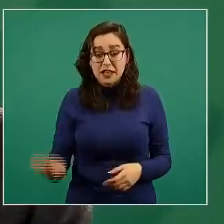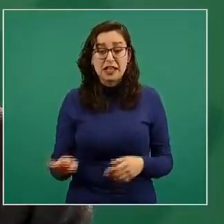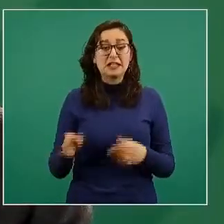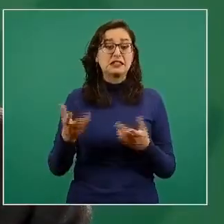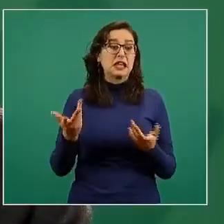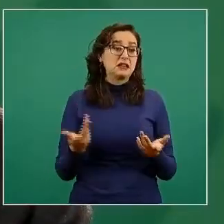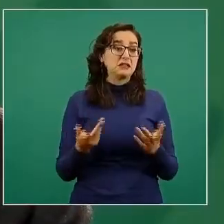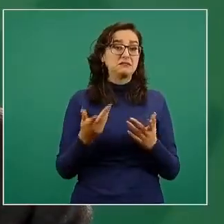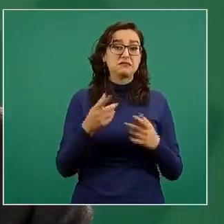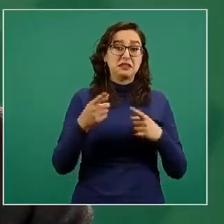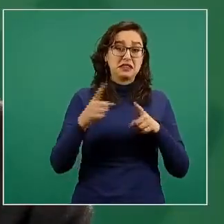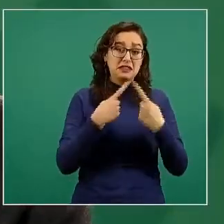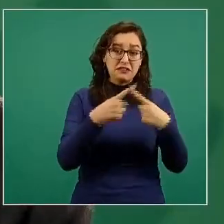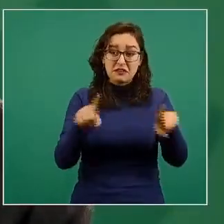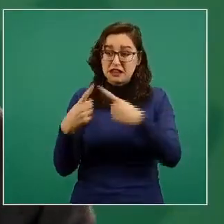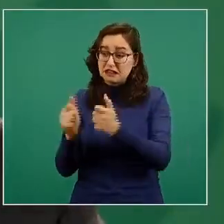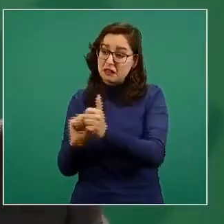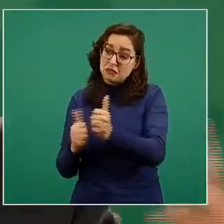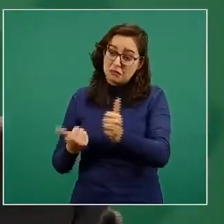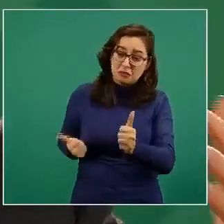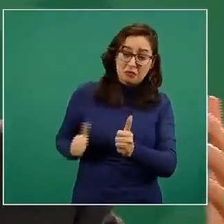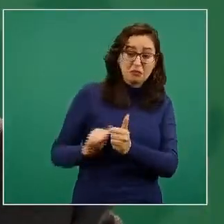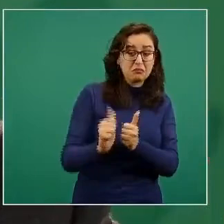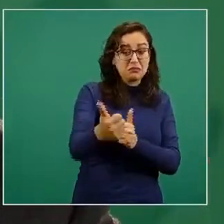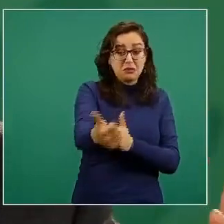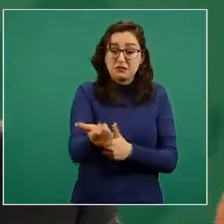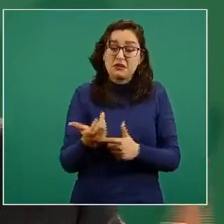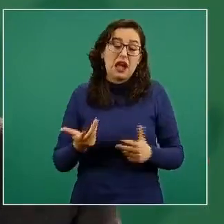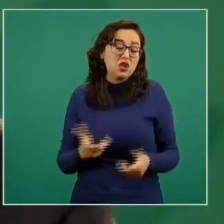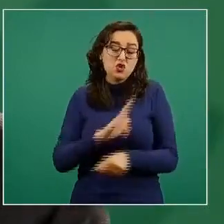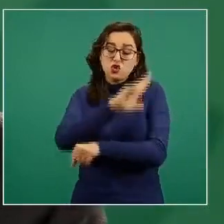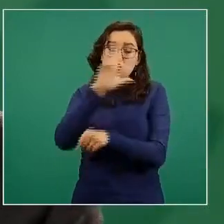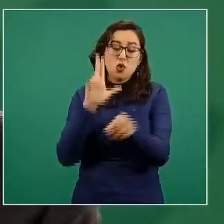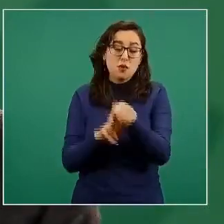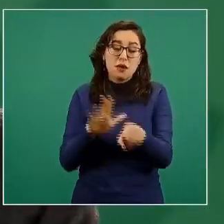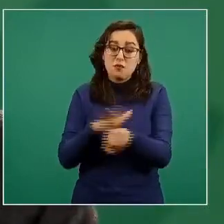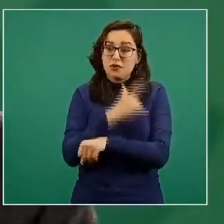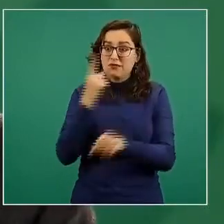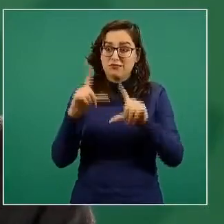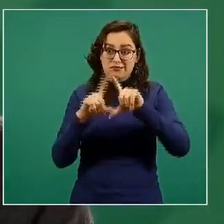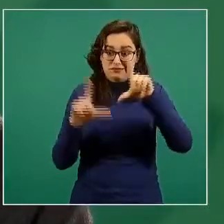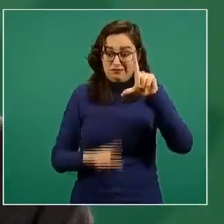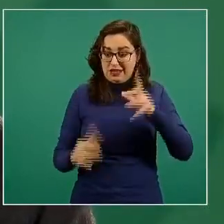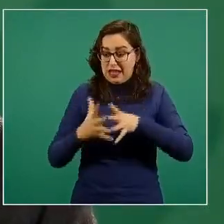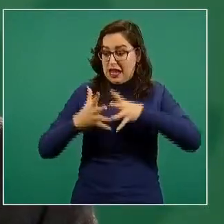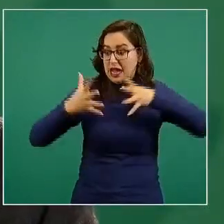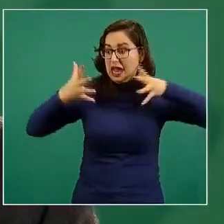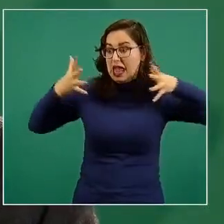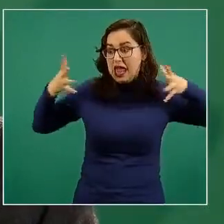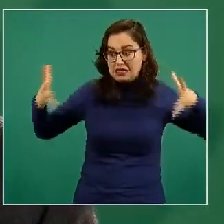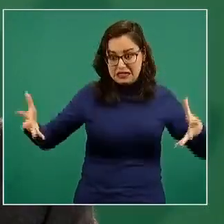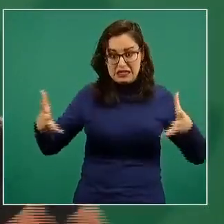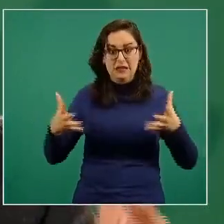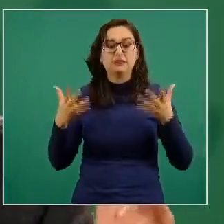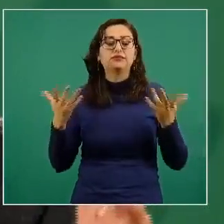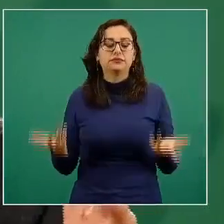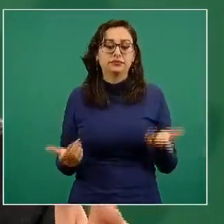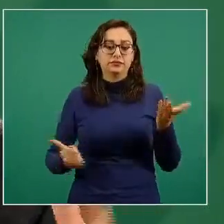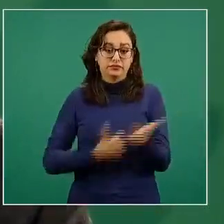las entidades federativas es propio de los países geográficamente extensos, y sabemos que las zonas